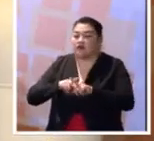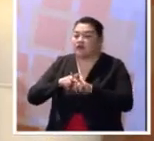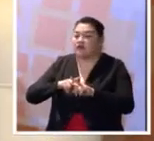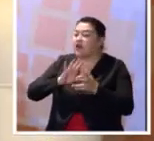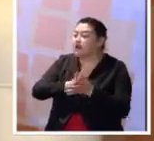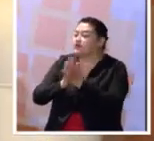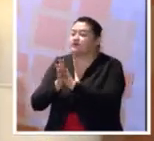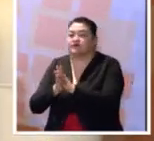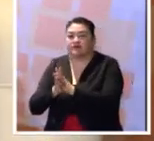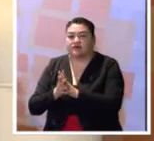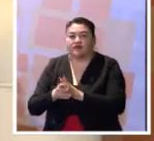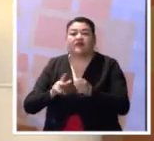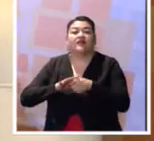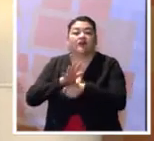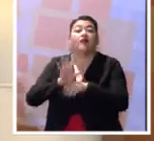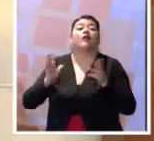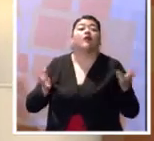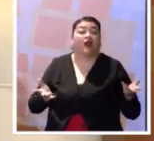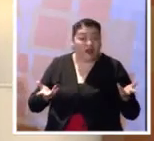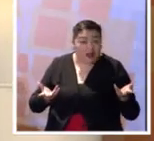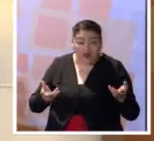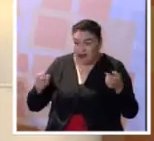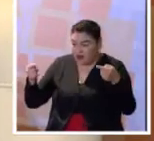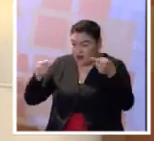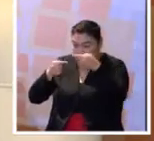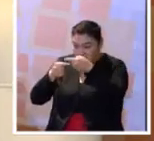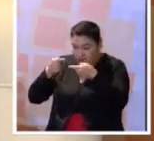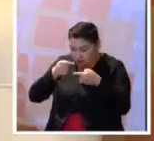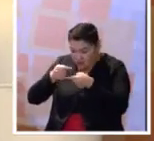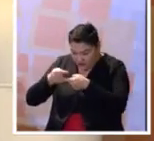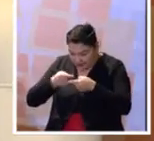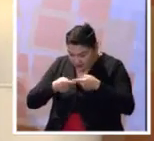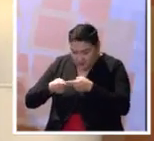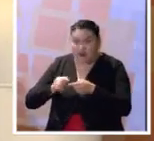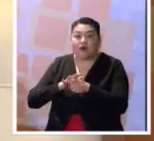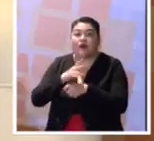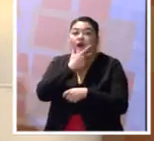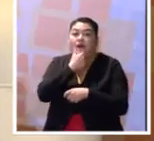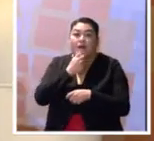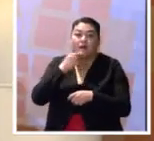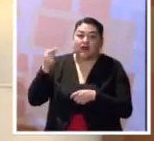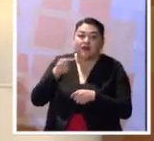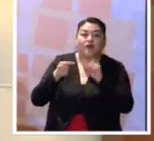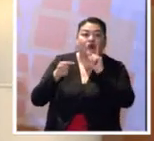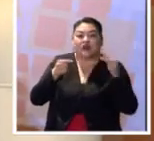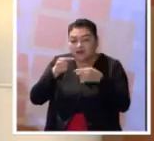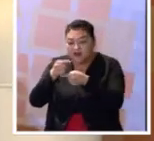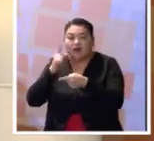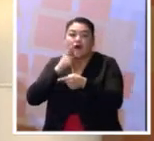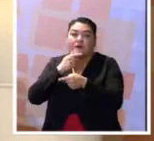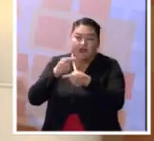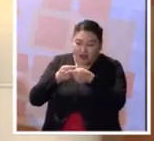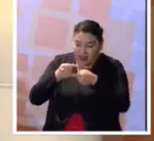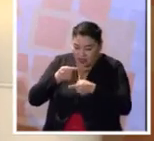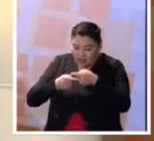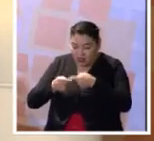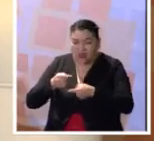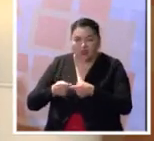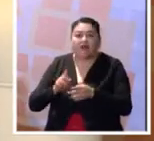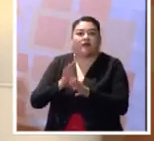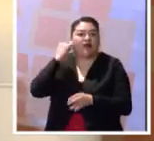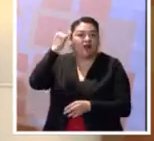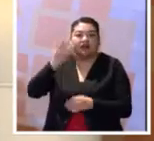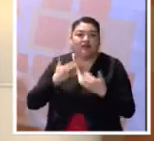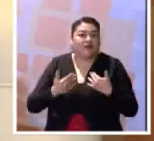sexo empezar. ¿Cómo hacer la cremallera para intercalarlos? No existía. Y entonces, tampoco